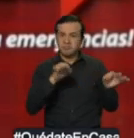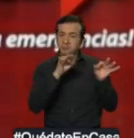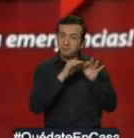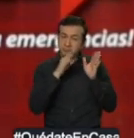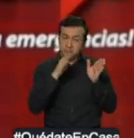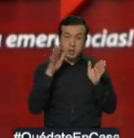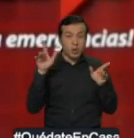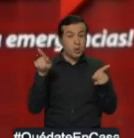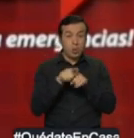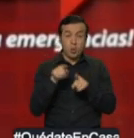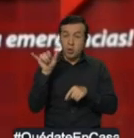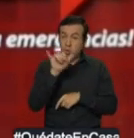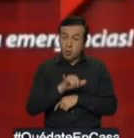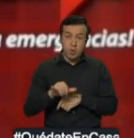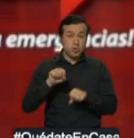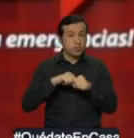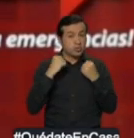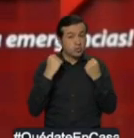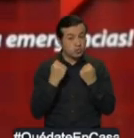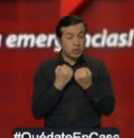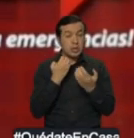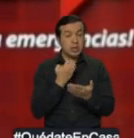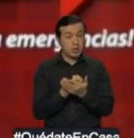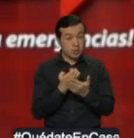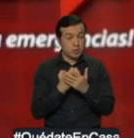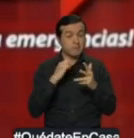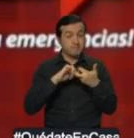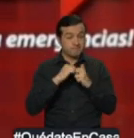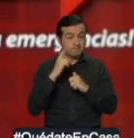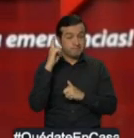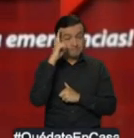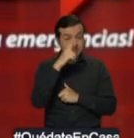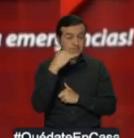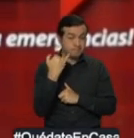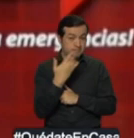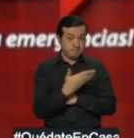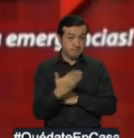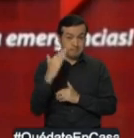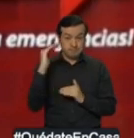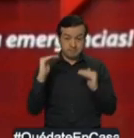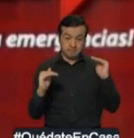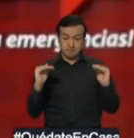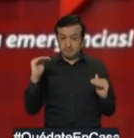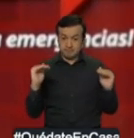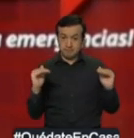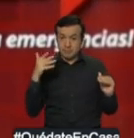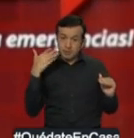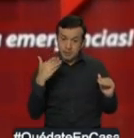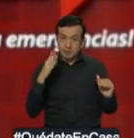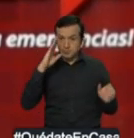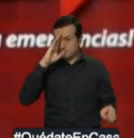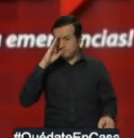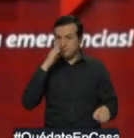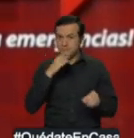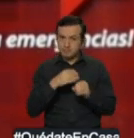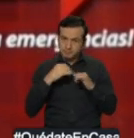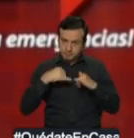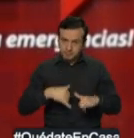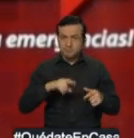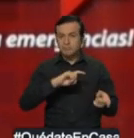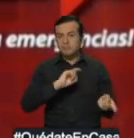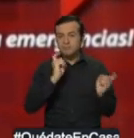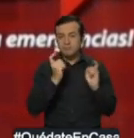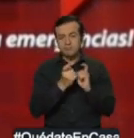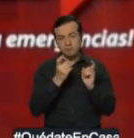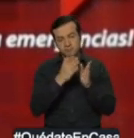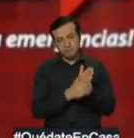a lo social y se traslada a lo económico este es el equilibrio que debemos lograr y este es el propósito de este cambio de etapa